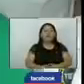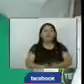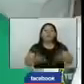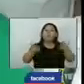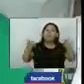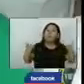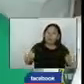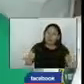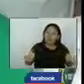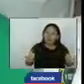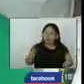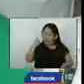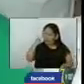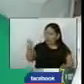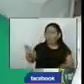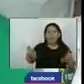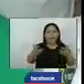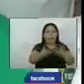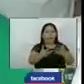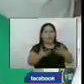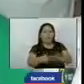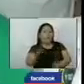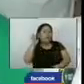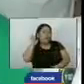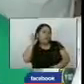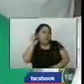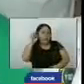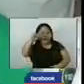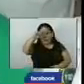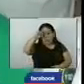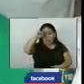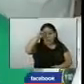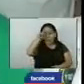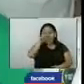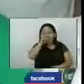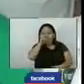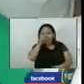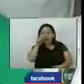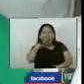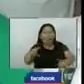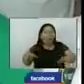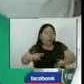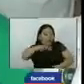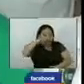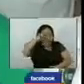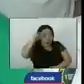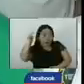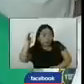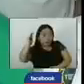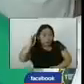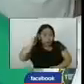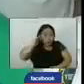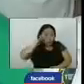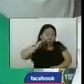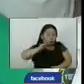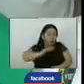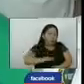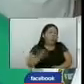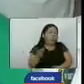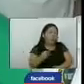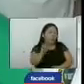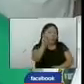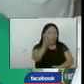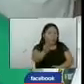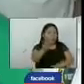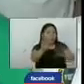Pero vemos que nuestros compañeros de seguridad privada están bajo una jornada laboral de